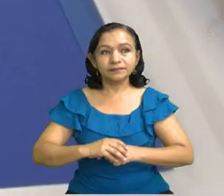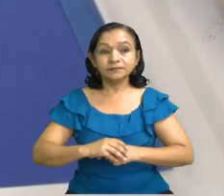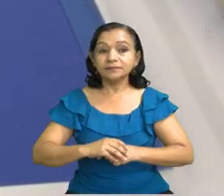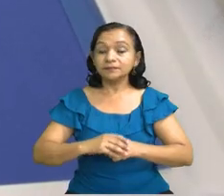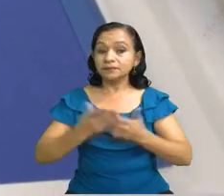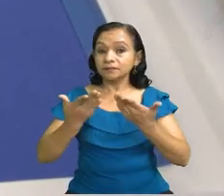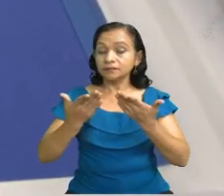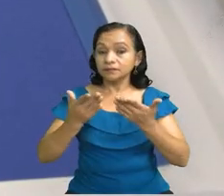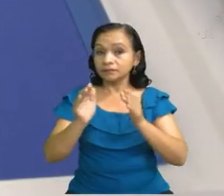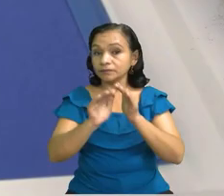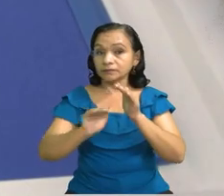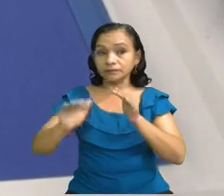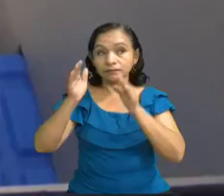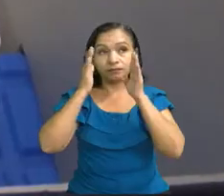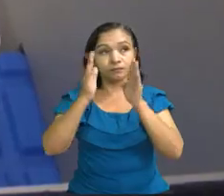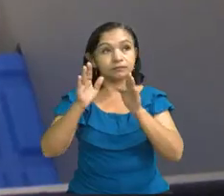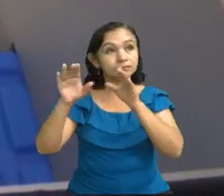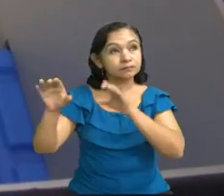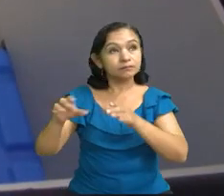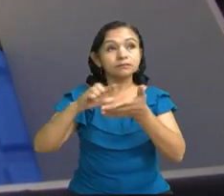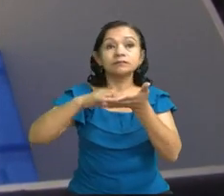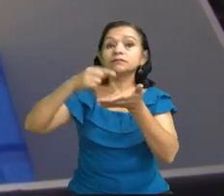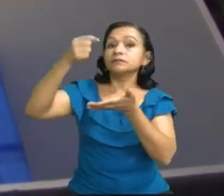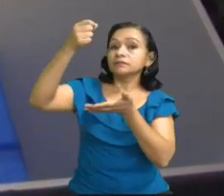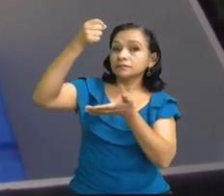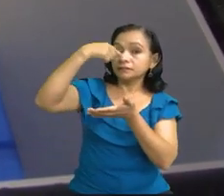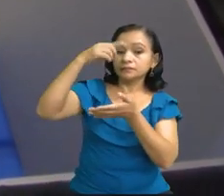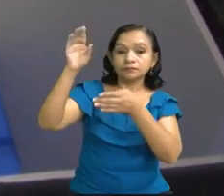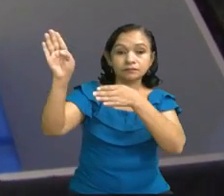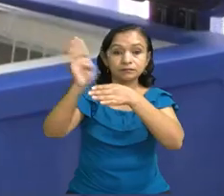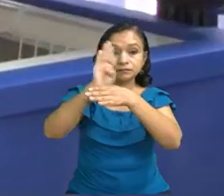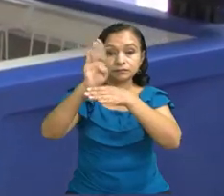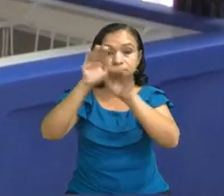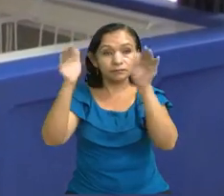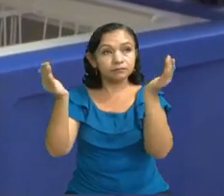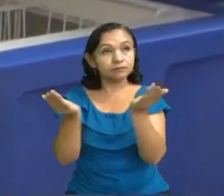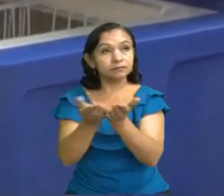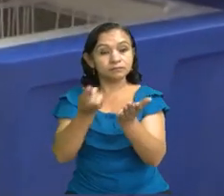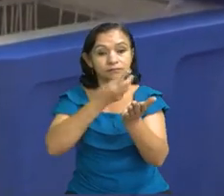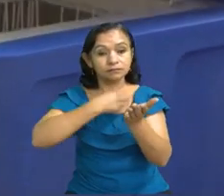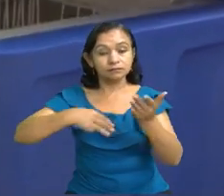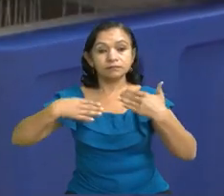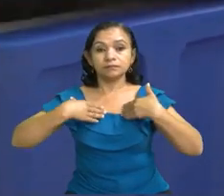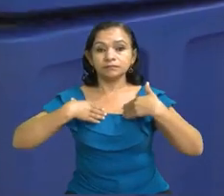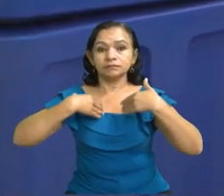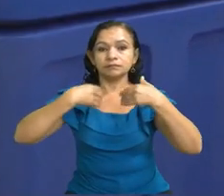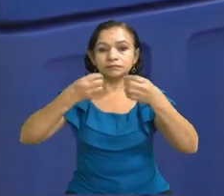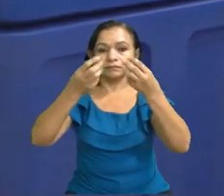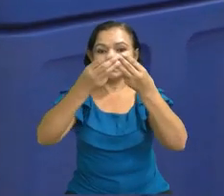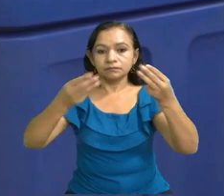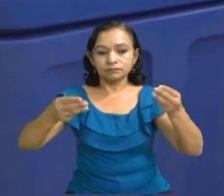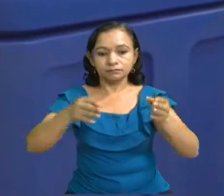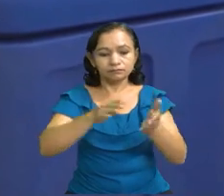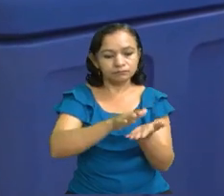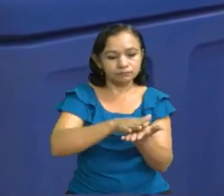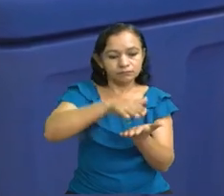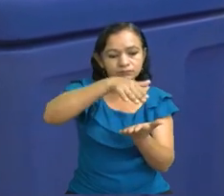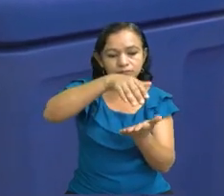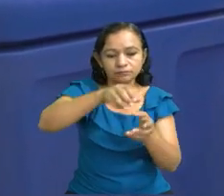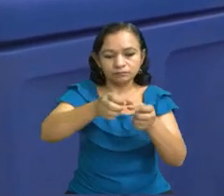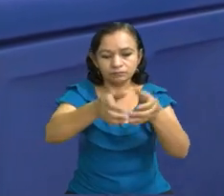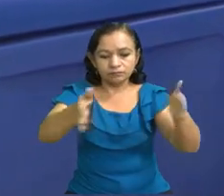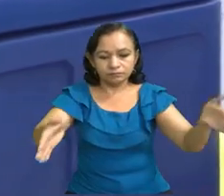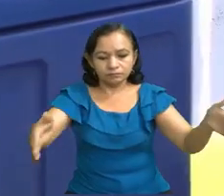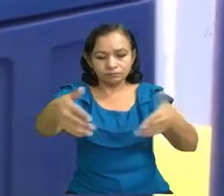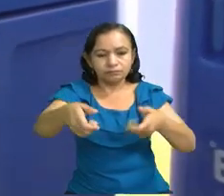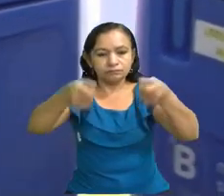Por las altas coberturas en las jornadas de vacunación, el Banco Mundial entregó al Ministerio de Salud equipos frigoríficos cuyo monto total